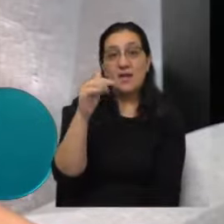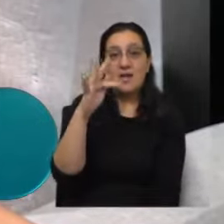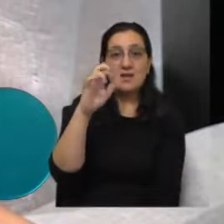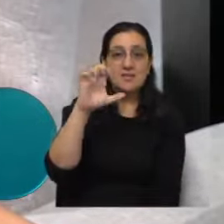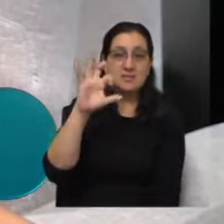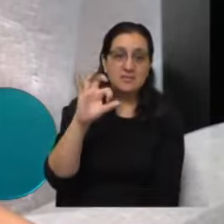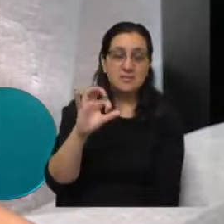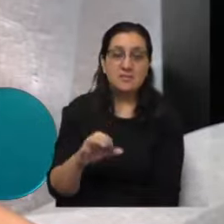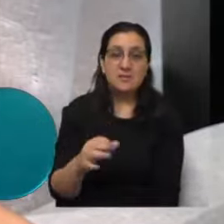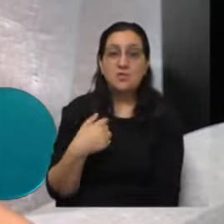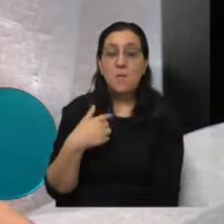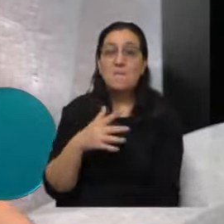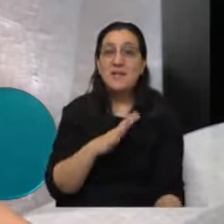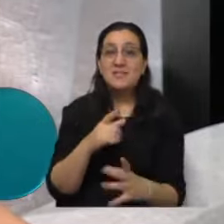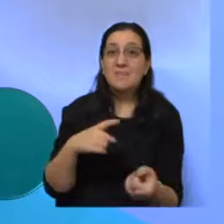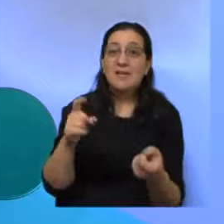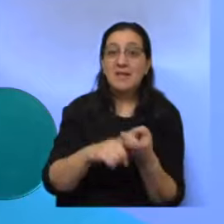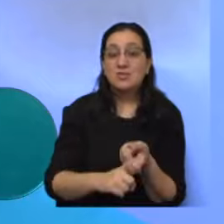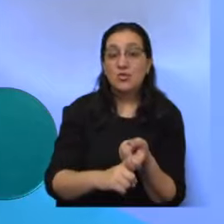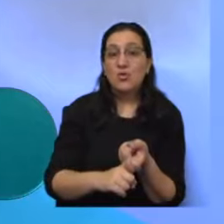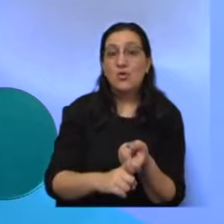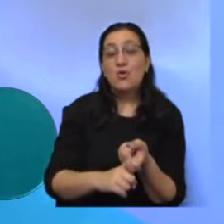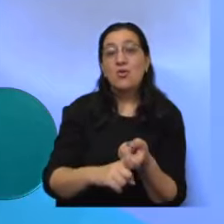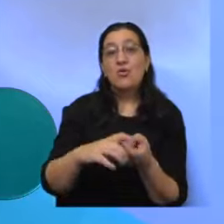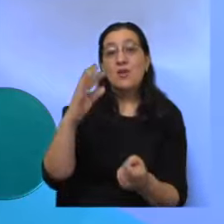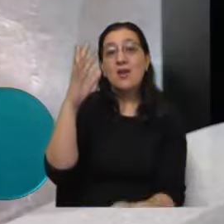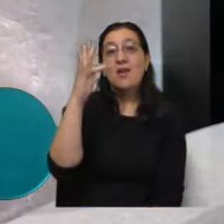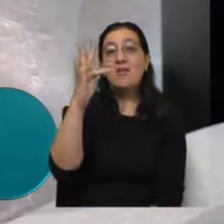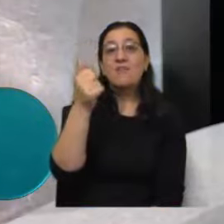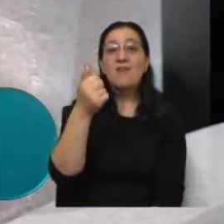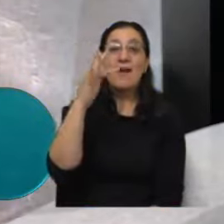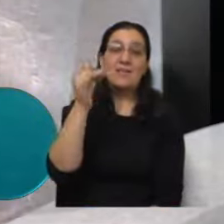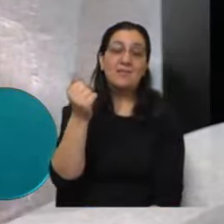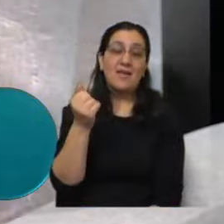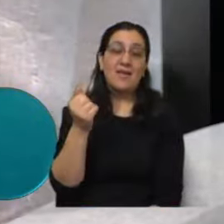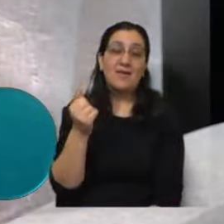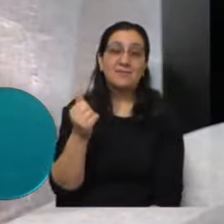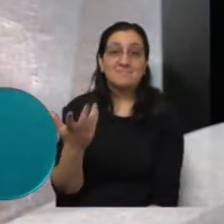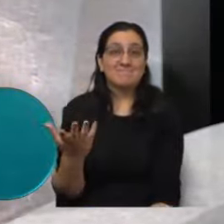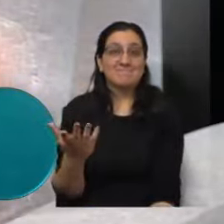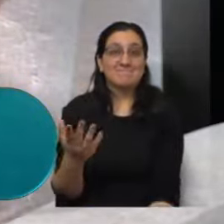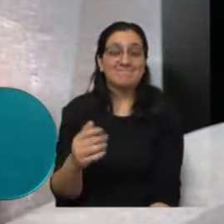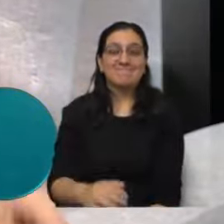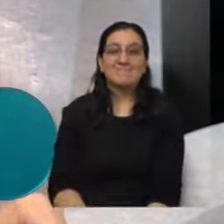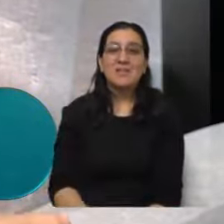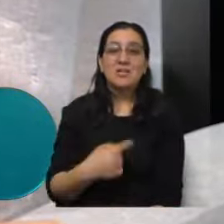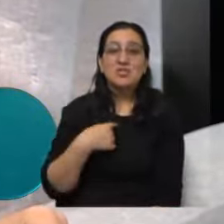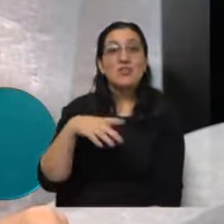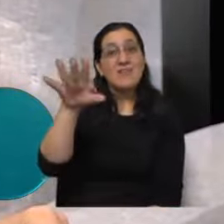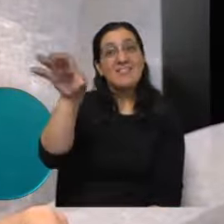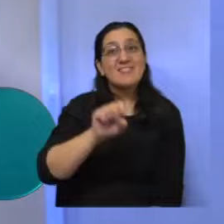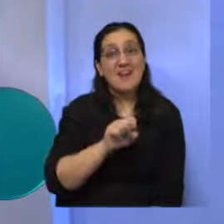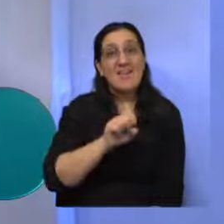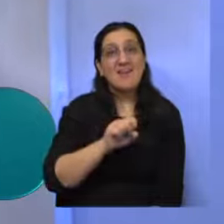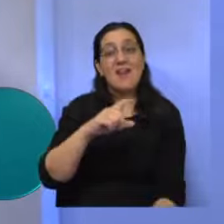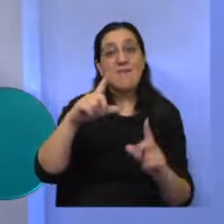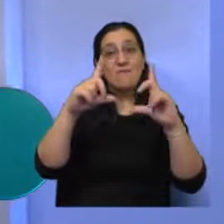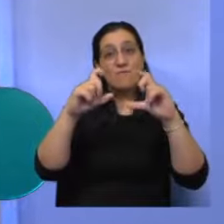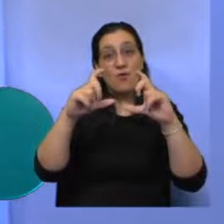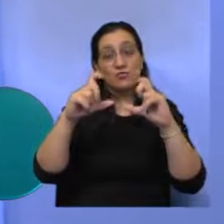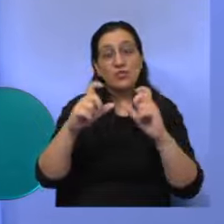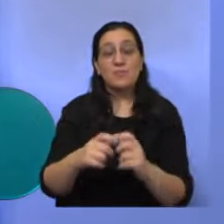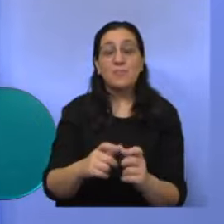casando con el Fata. Porque en la que estoy más abrazada, estoy con el Fata. Las tendría que haber traído para la nota. ¿Cómo sí. Blanqueamos al